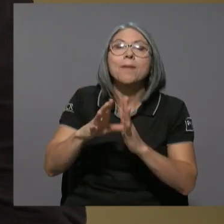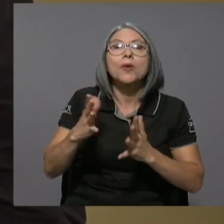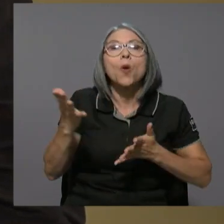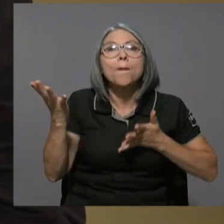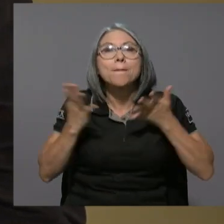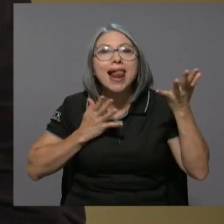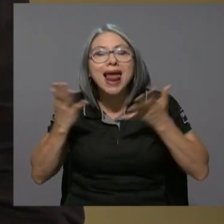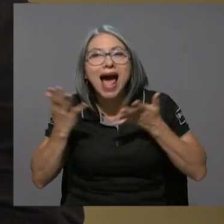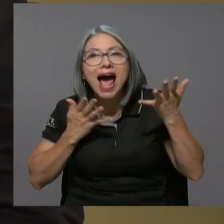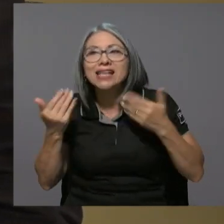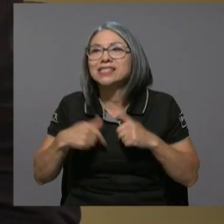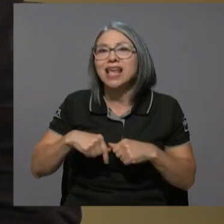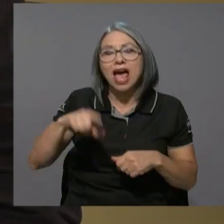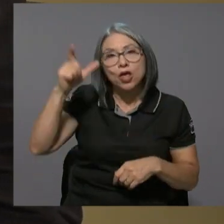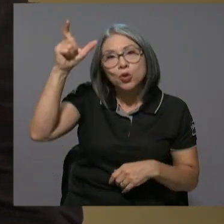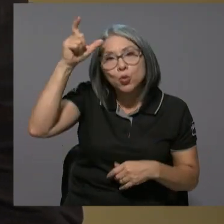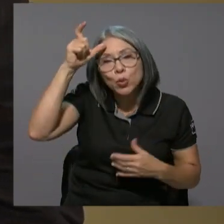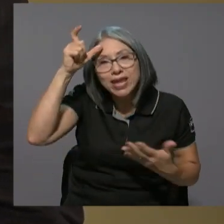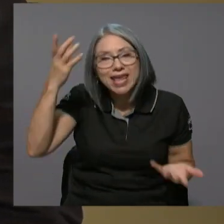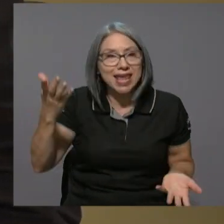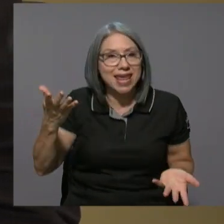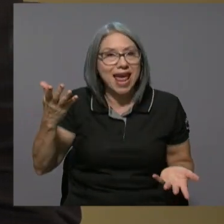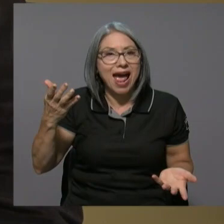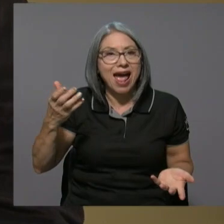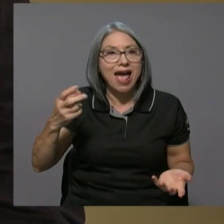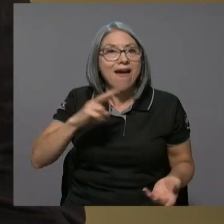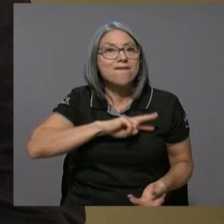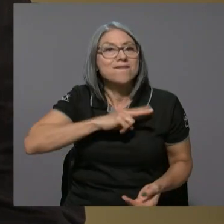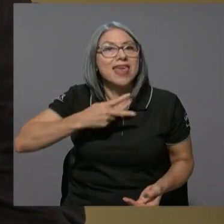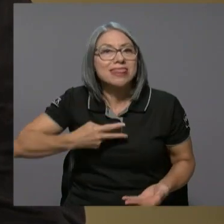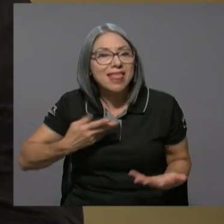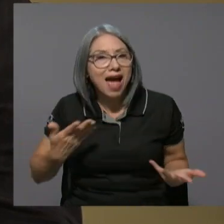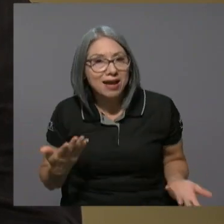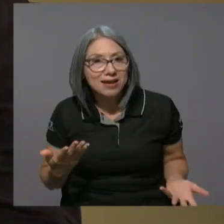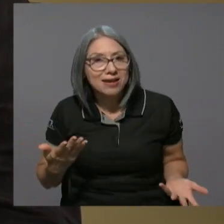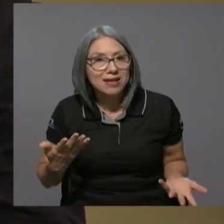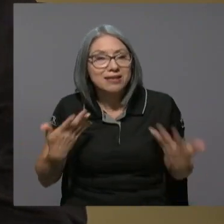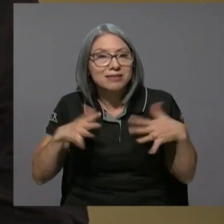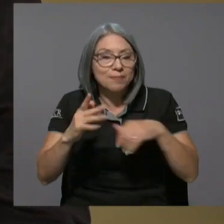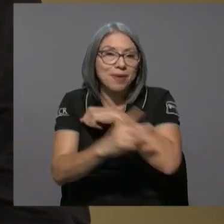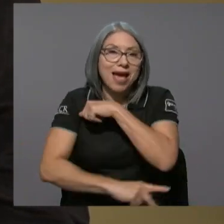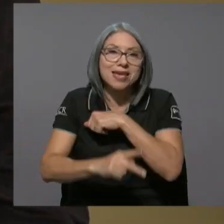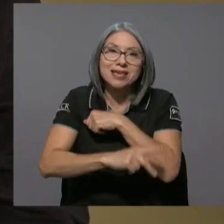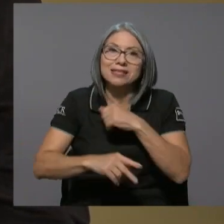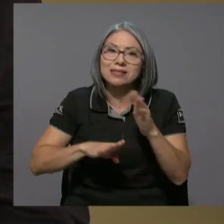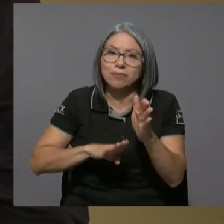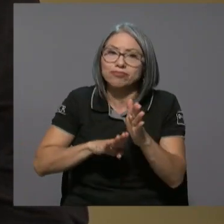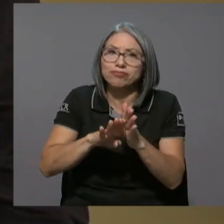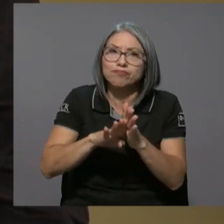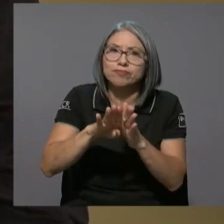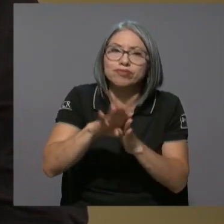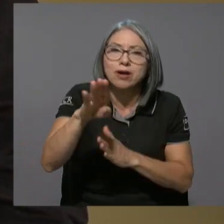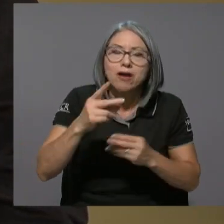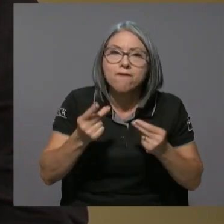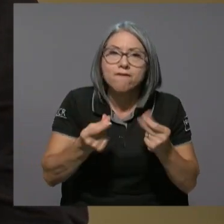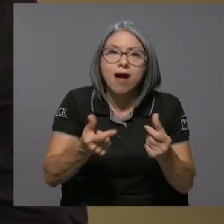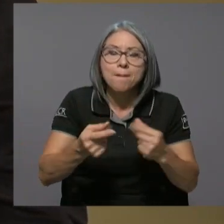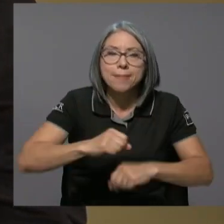ejemplo, países como Turquía, Vietnam, por ejemplo, están caminando muy rápido. Entonces